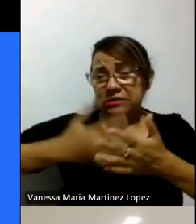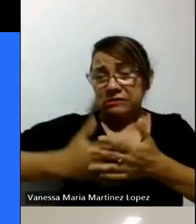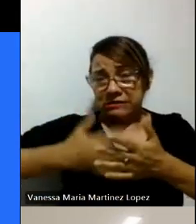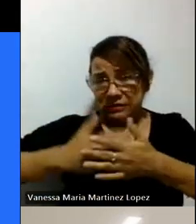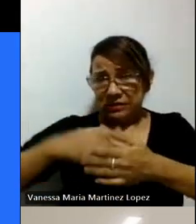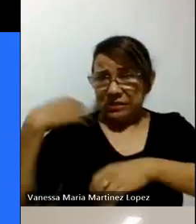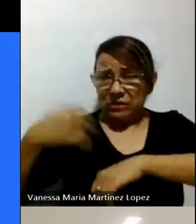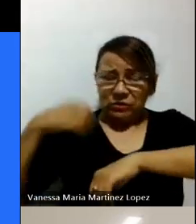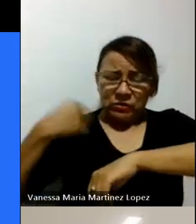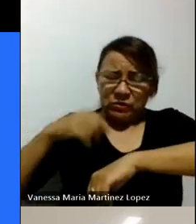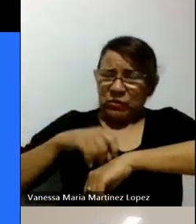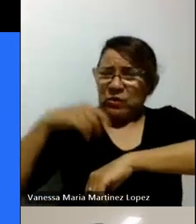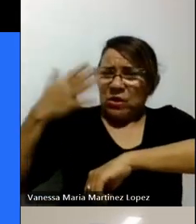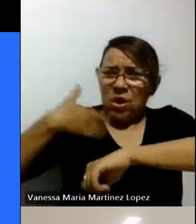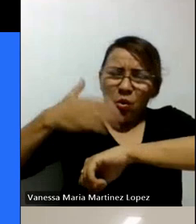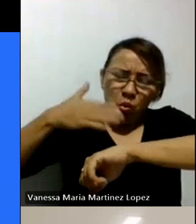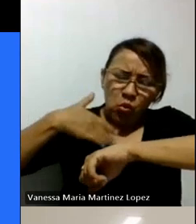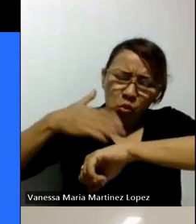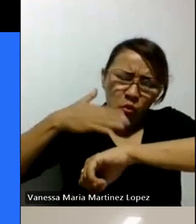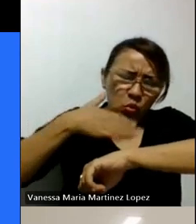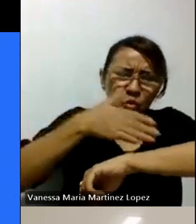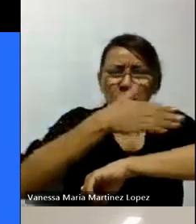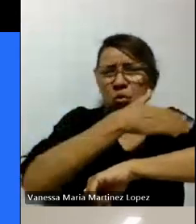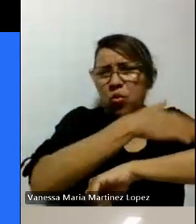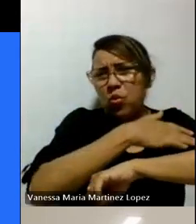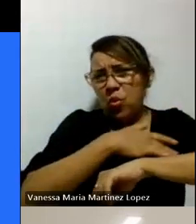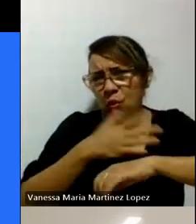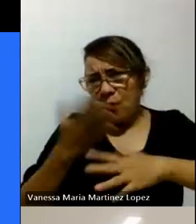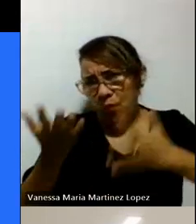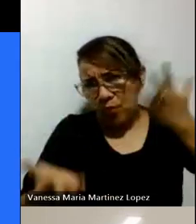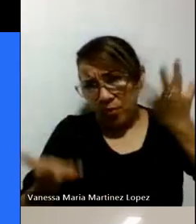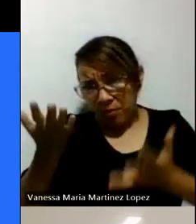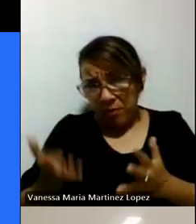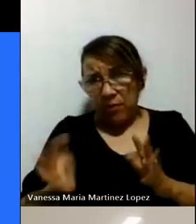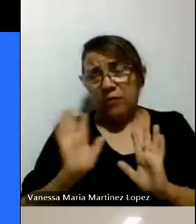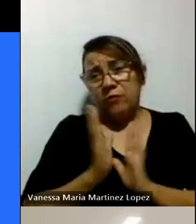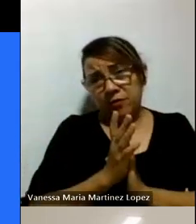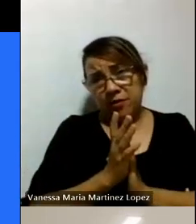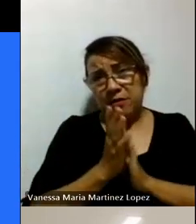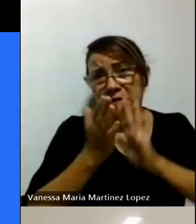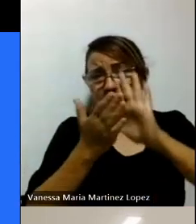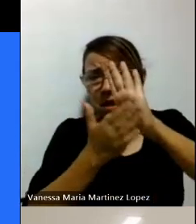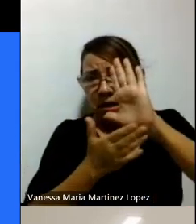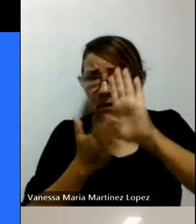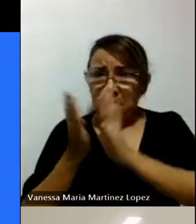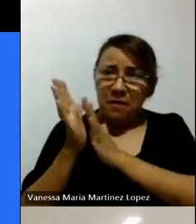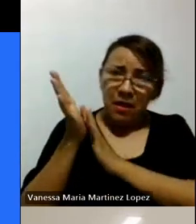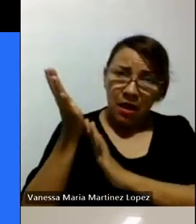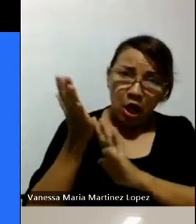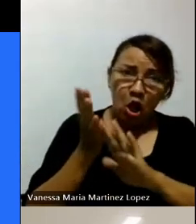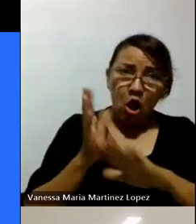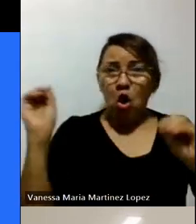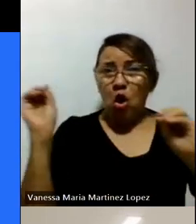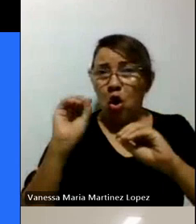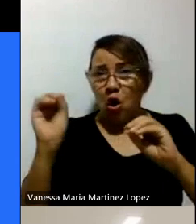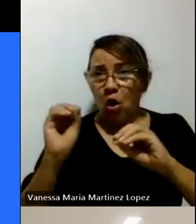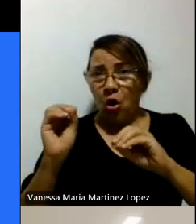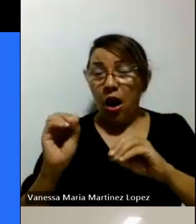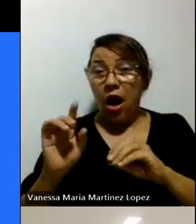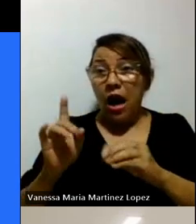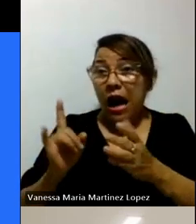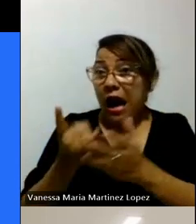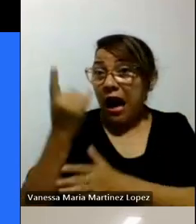zona tiene bastante y terminaciones nerviosas. Tenemos heridas punzantes, que ya pueden ser con